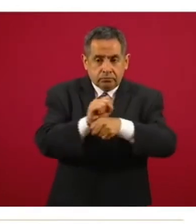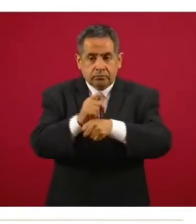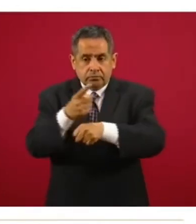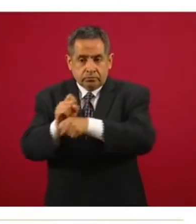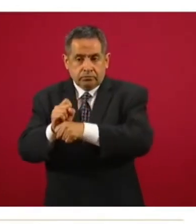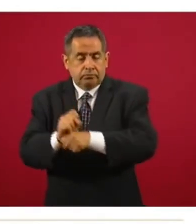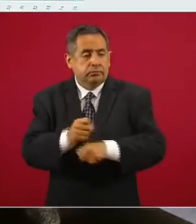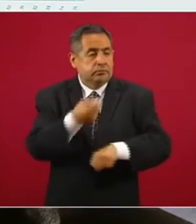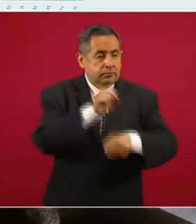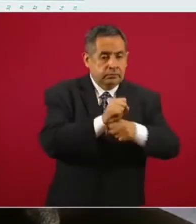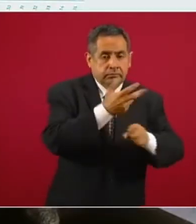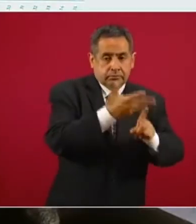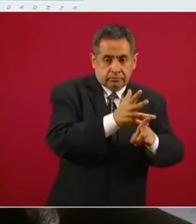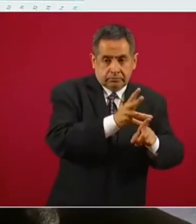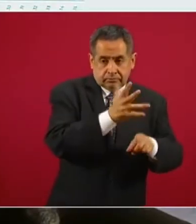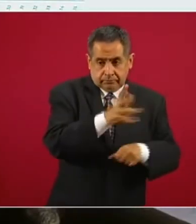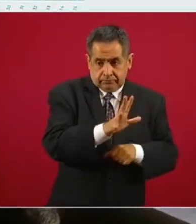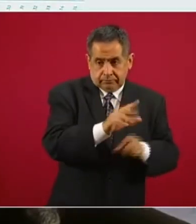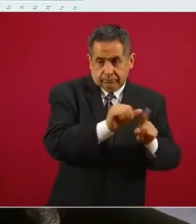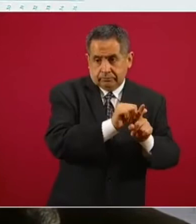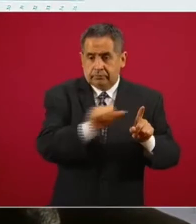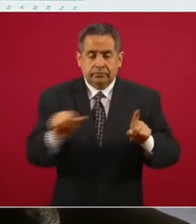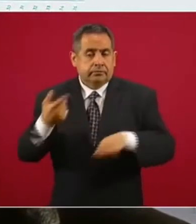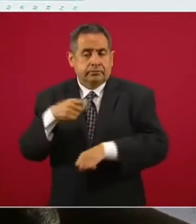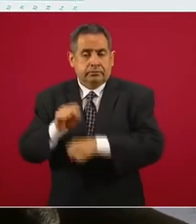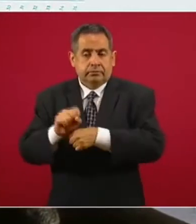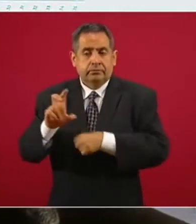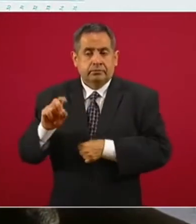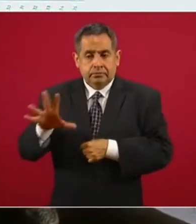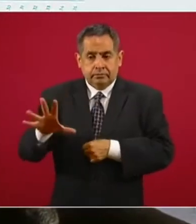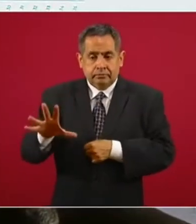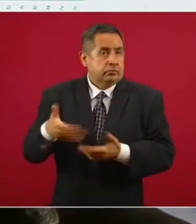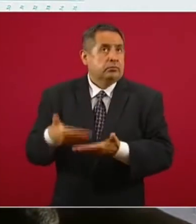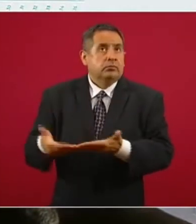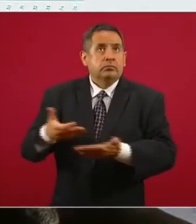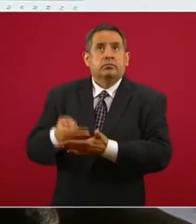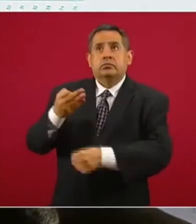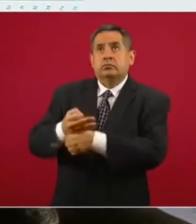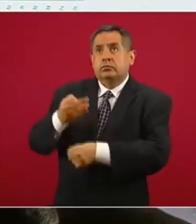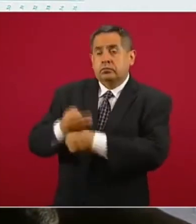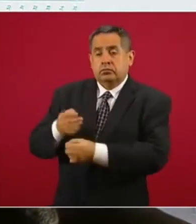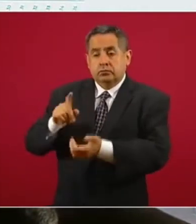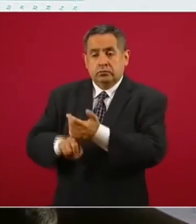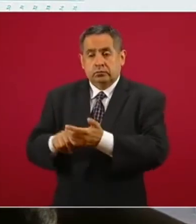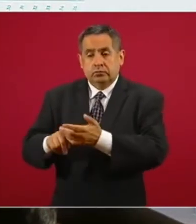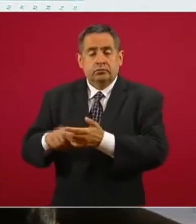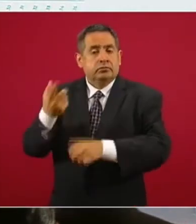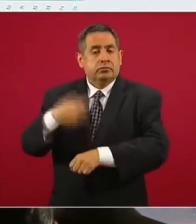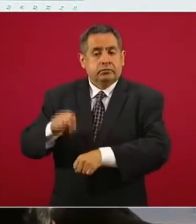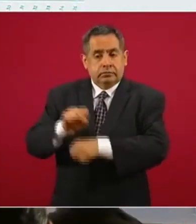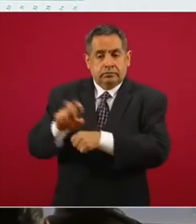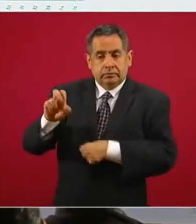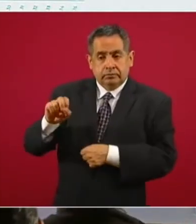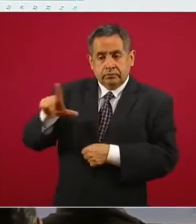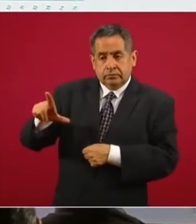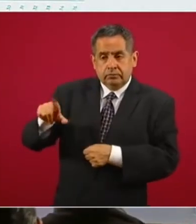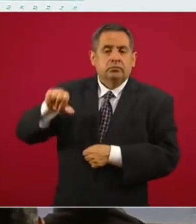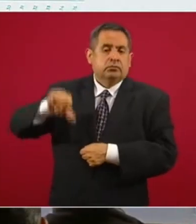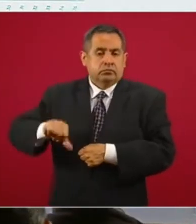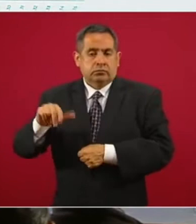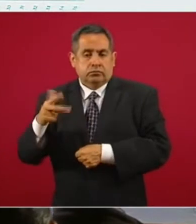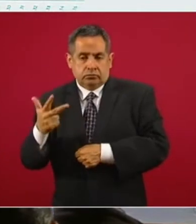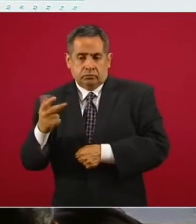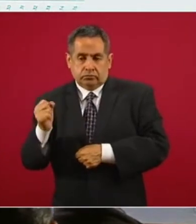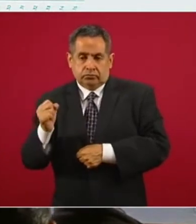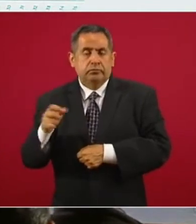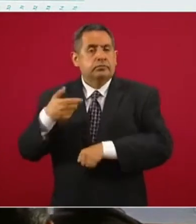10 hasta la semana 35. En este momento estamos viviendo la semana 37. Hoy es 8 de septiembre, es